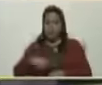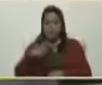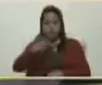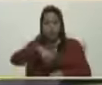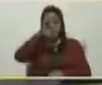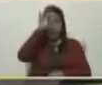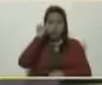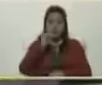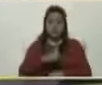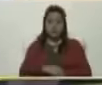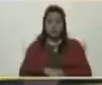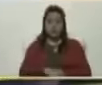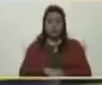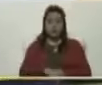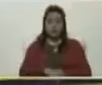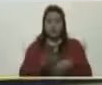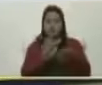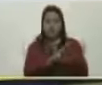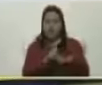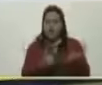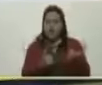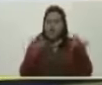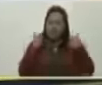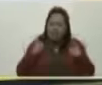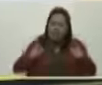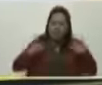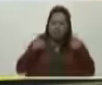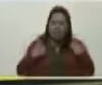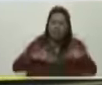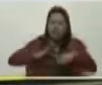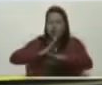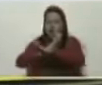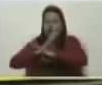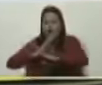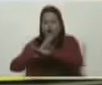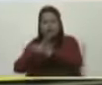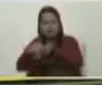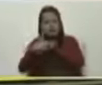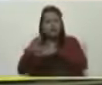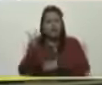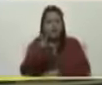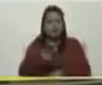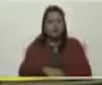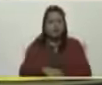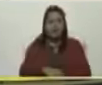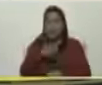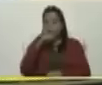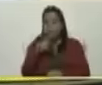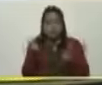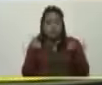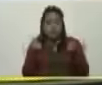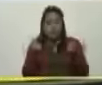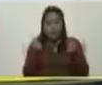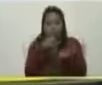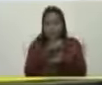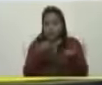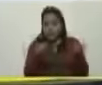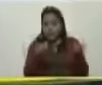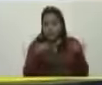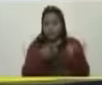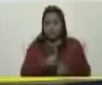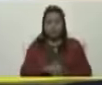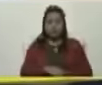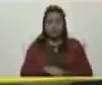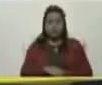entender lo que es soportar lo que ha sido las sanciones en Venezuela. Si nosotros no tenemos un ingreso suficiente a través